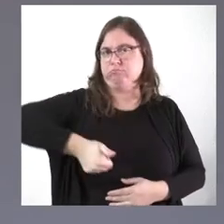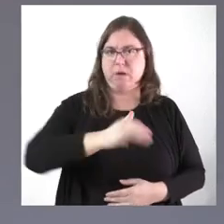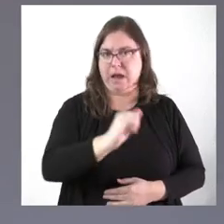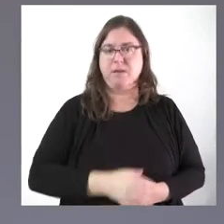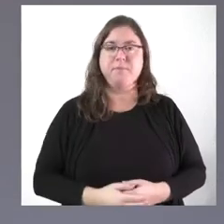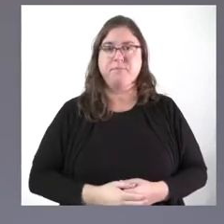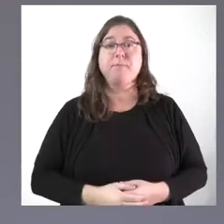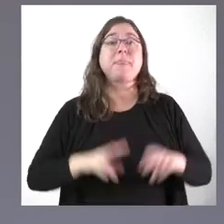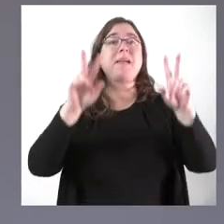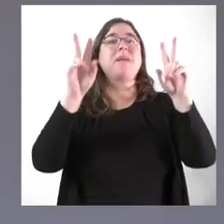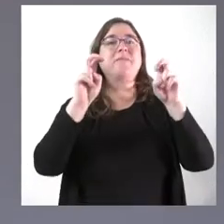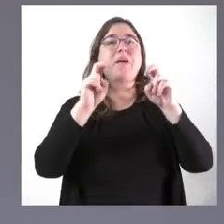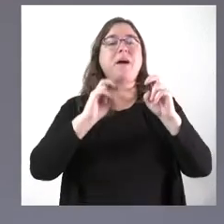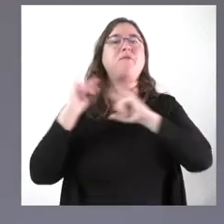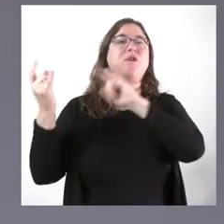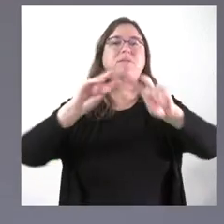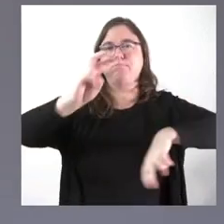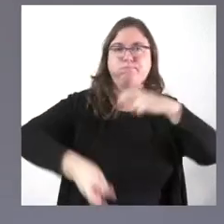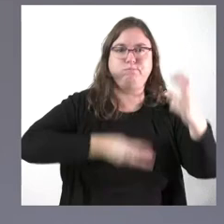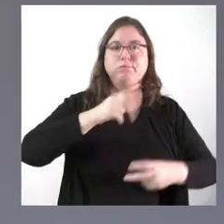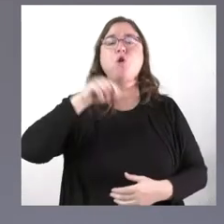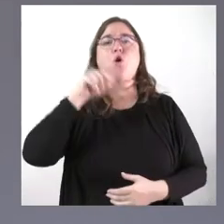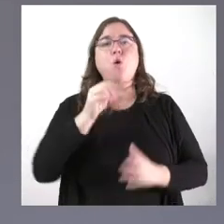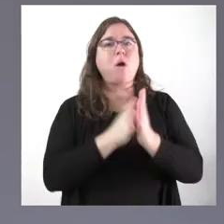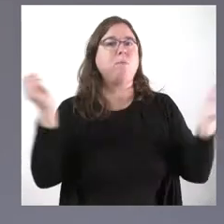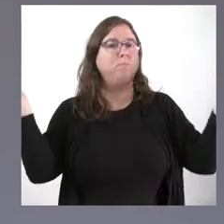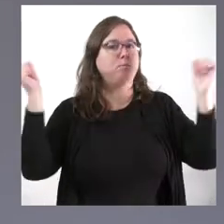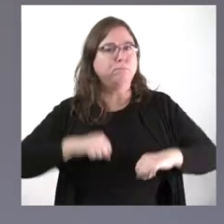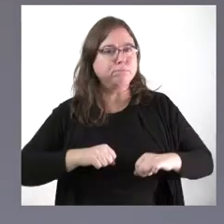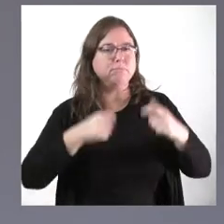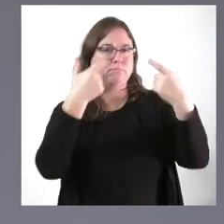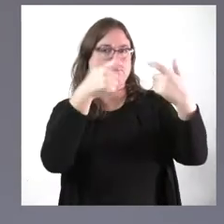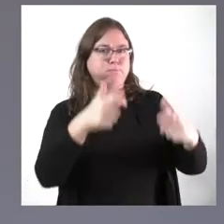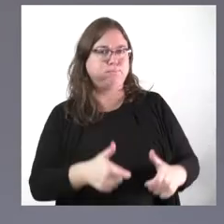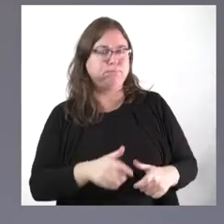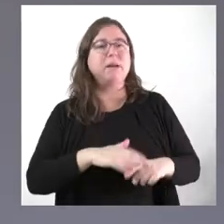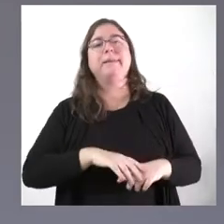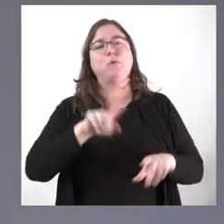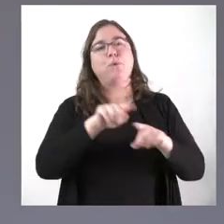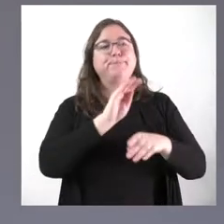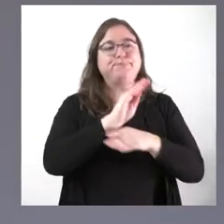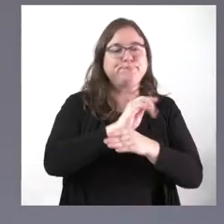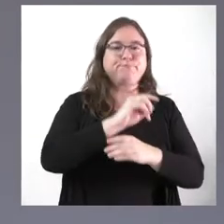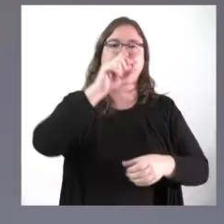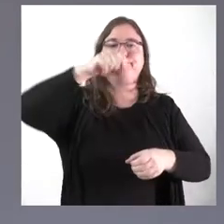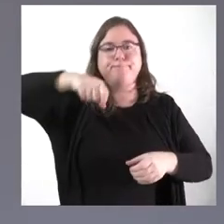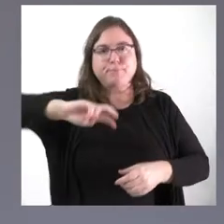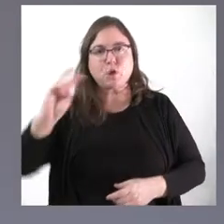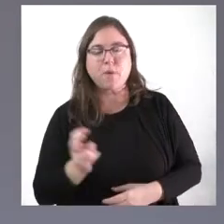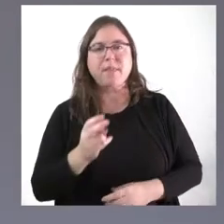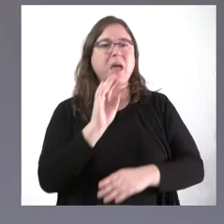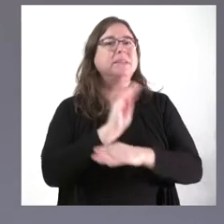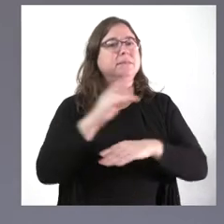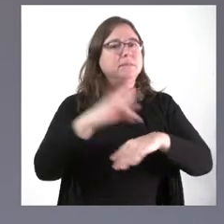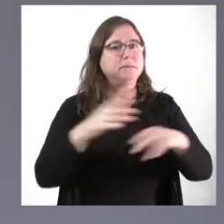en materia de restauración forestal hoy hemos acordado numerosas partidas como ha visto de restauración de repoblación de aseguramiento